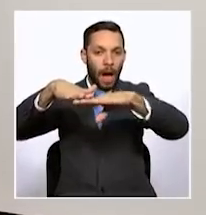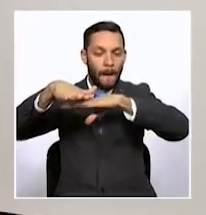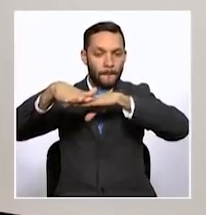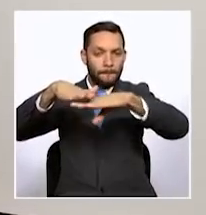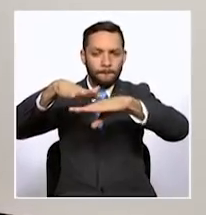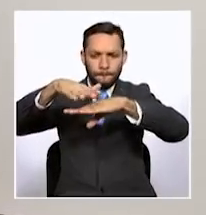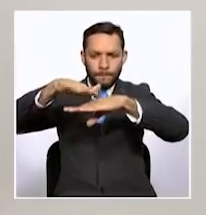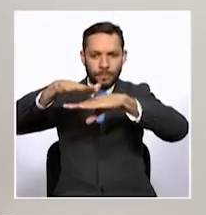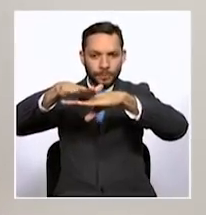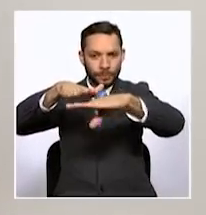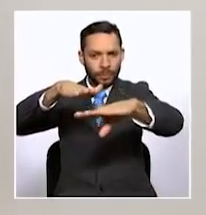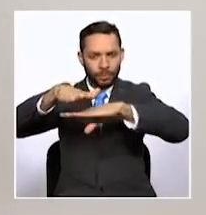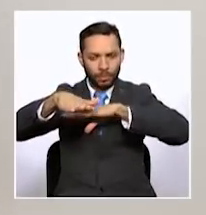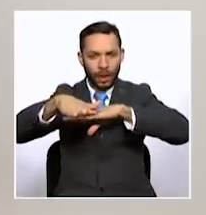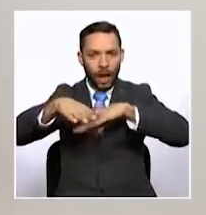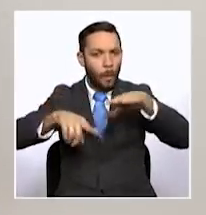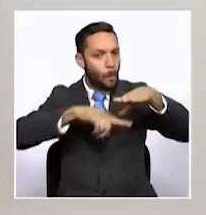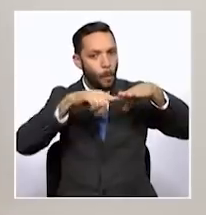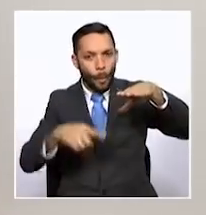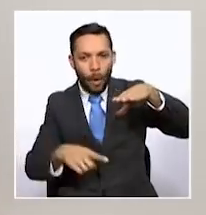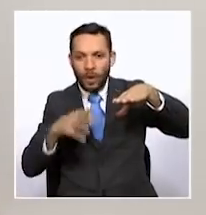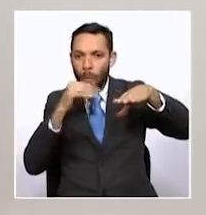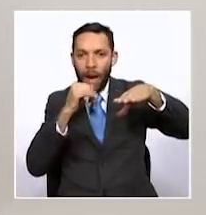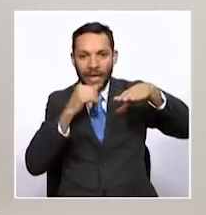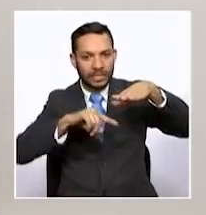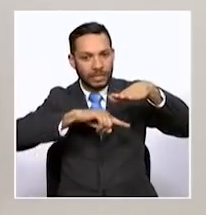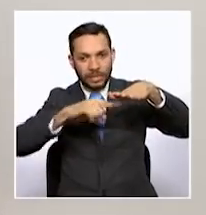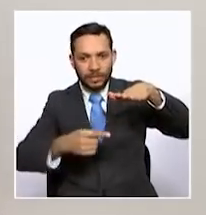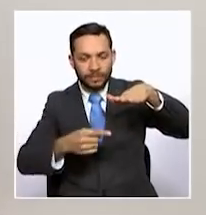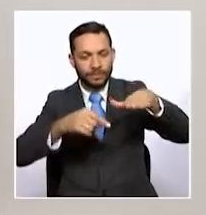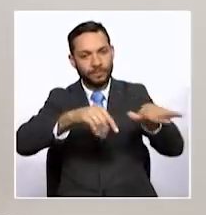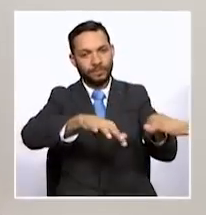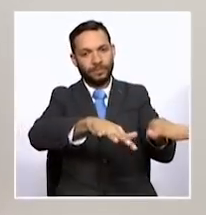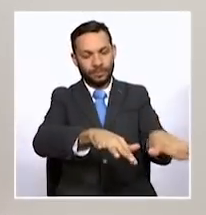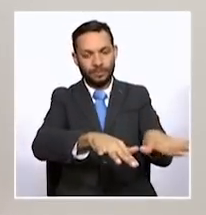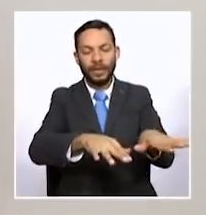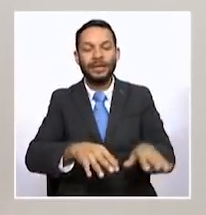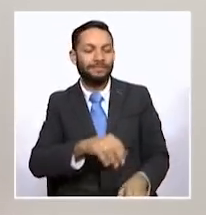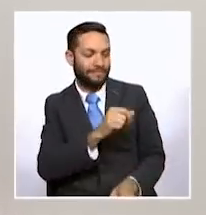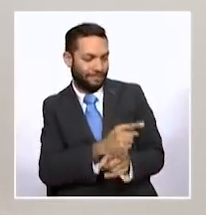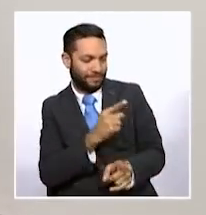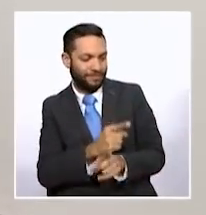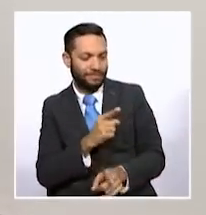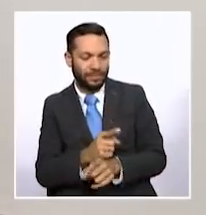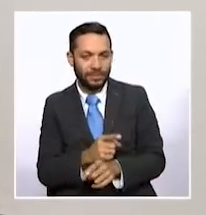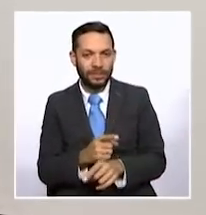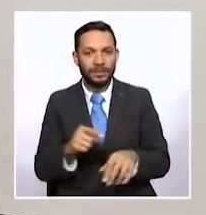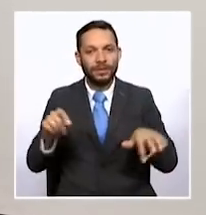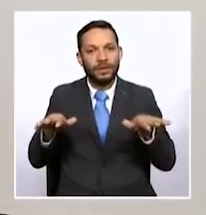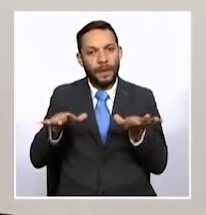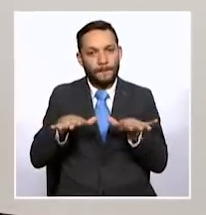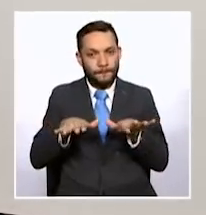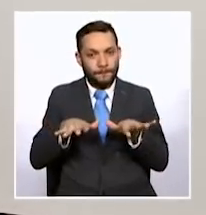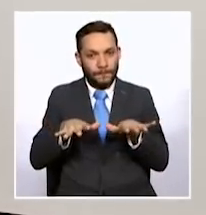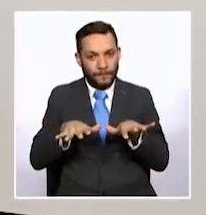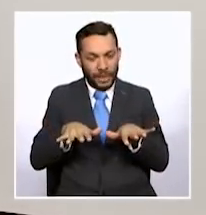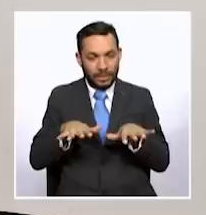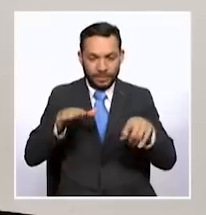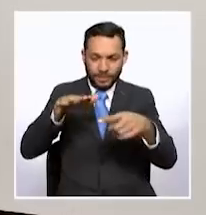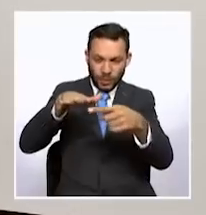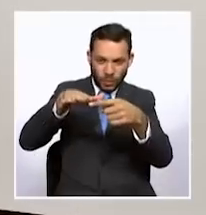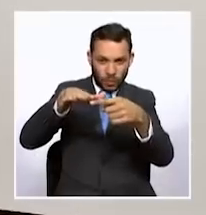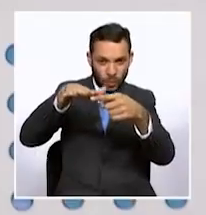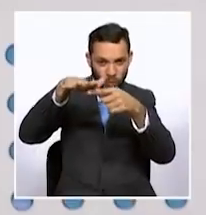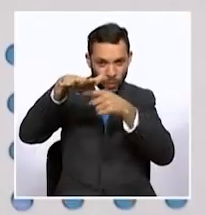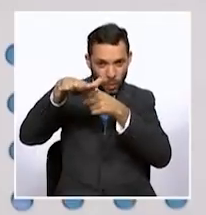es una condición que empezamos a conocer desde la infancia, ¿cierto? El arco plantar interno del pie tiene un periodo de formación. Entonces, digamos